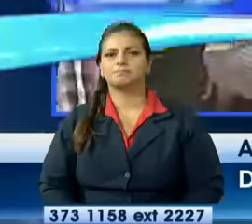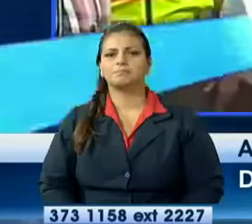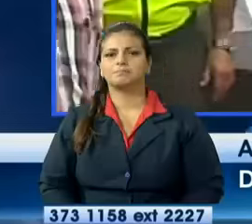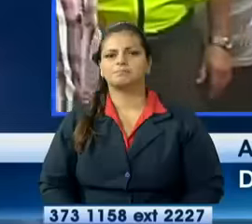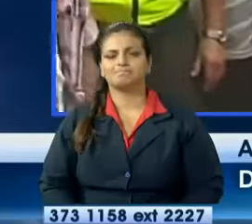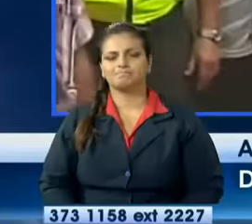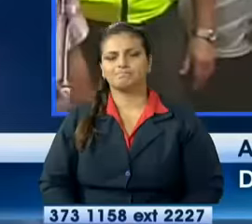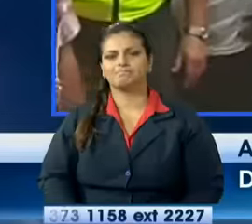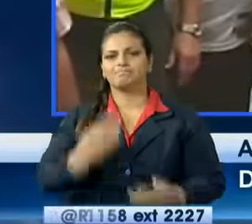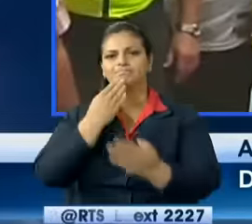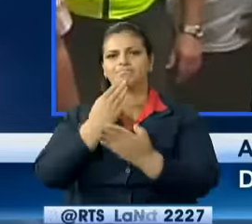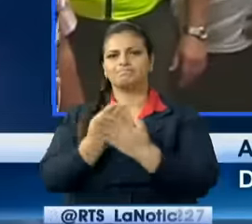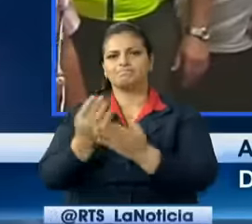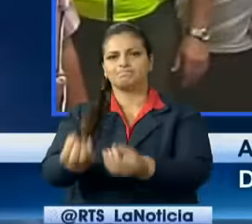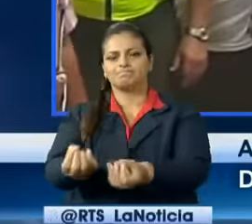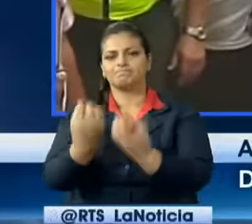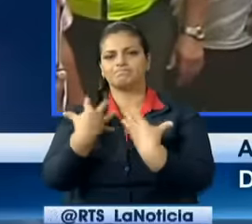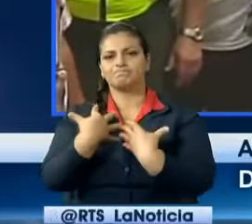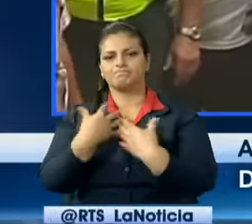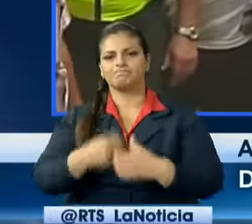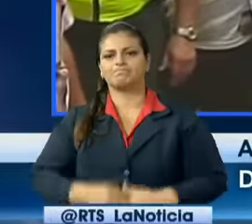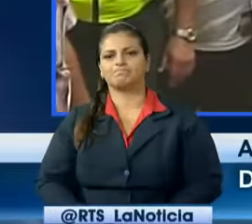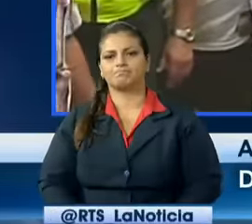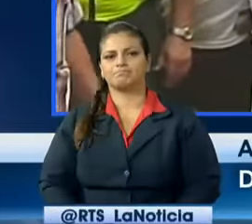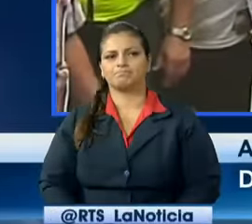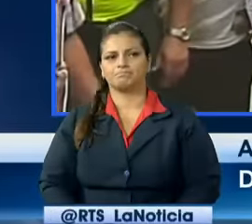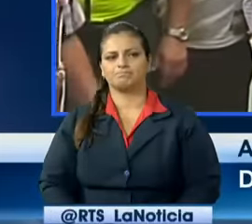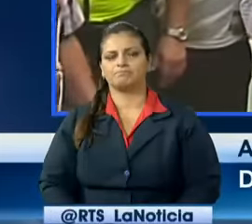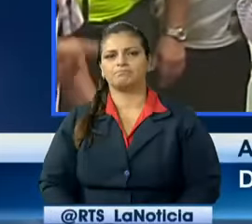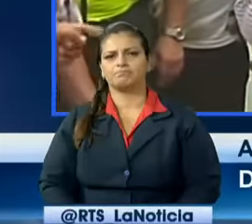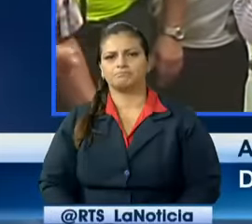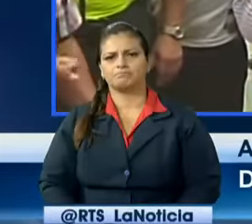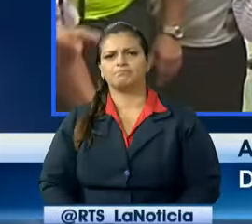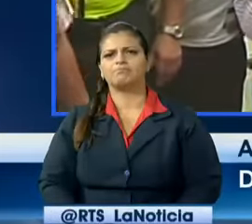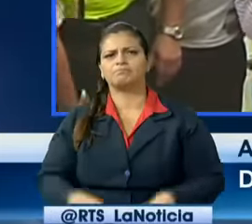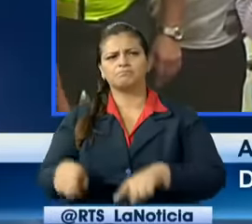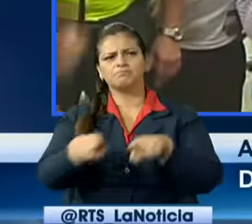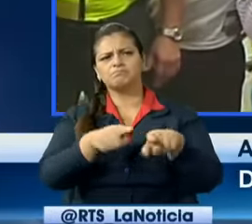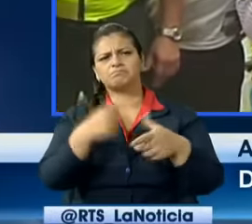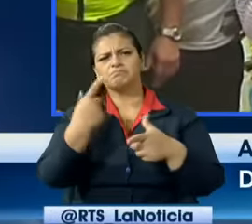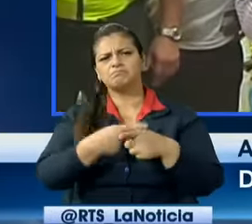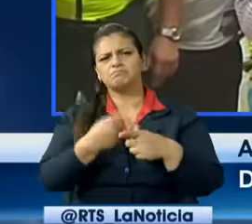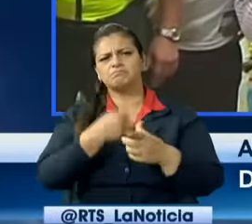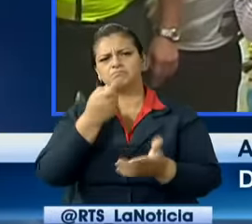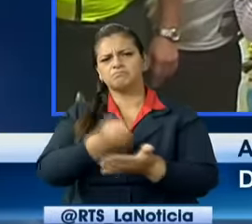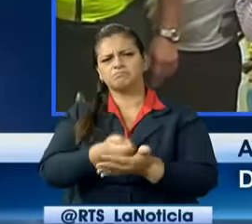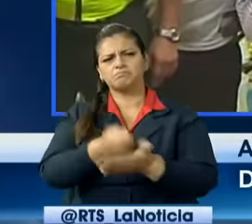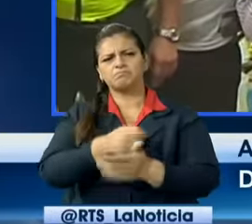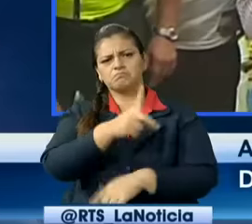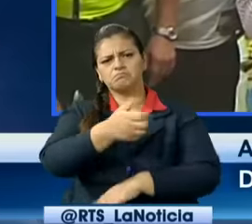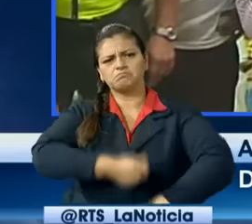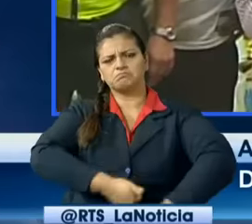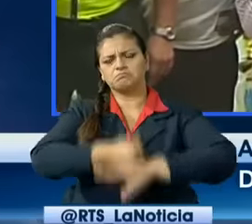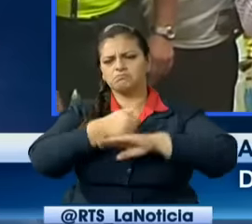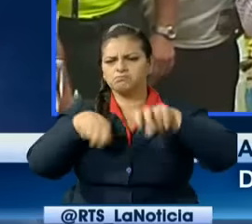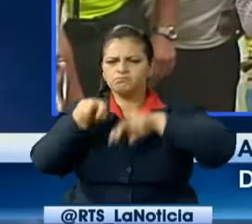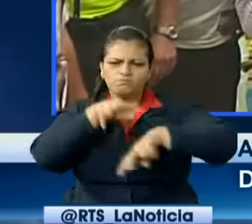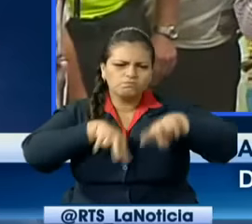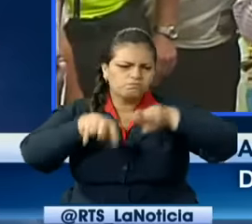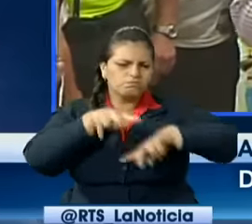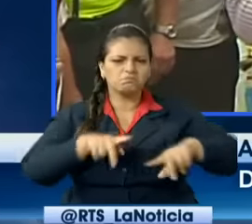Gracias, Enrique, por esa información. Así es, vamos a estar pendientes de todo lo que acontezca ya. Qué bueno que se realicen estos operativos de control